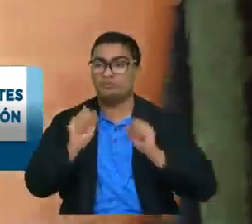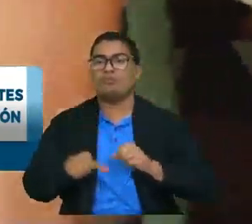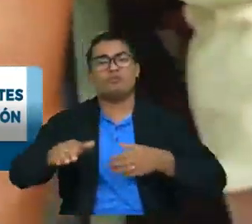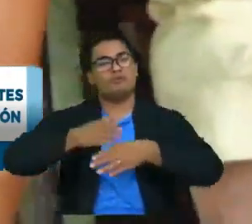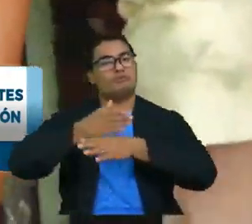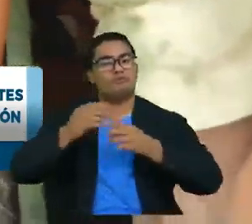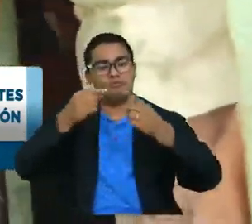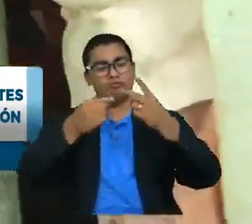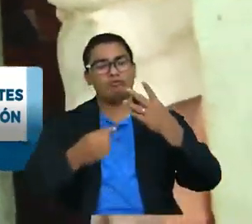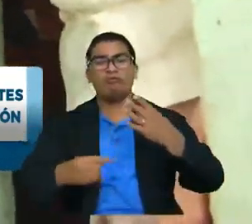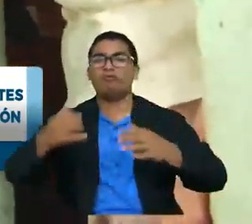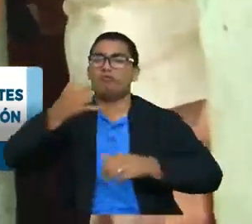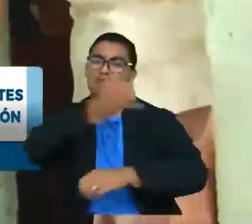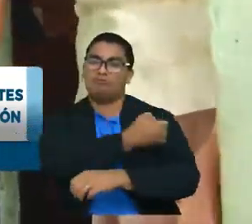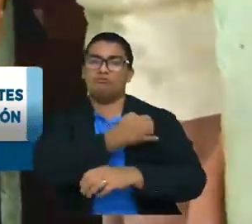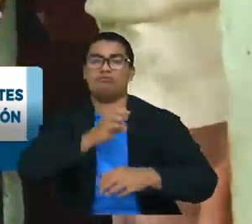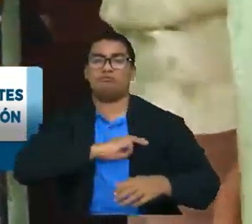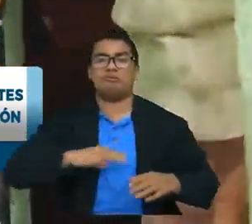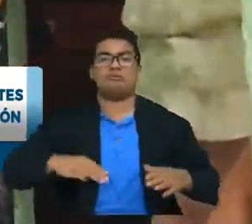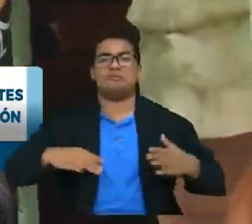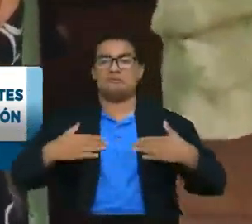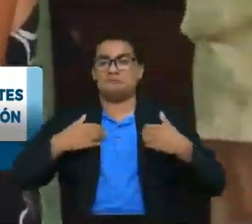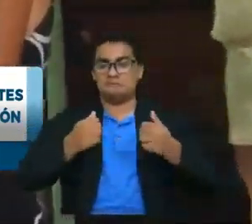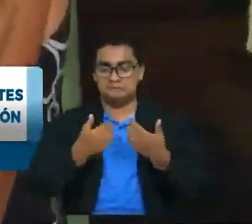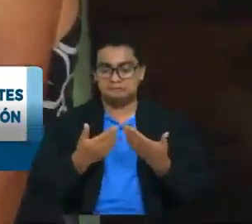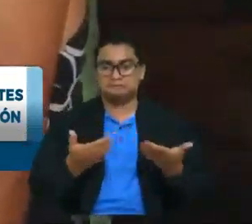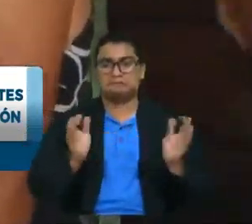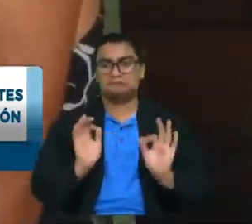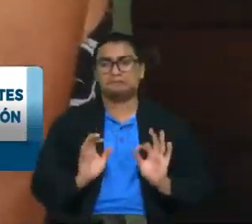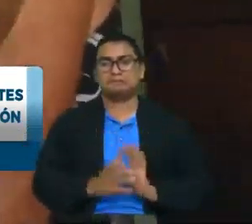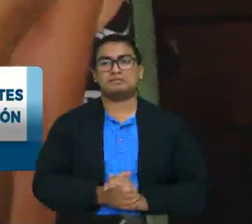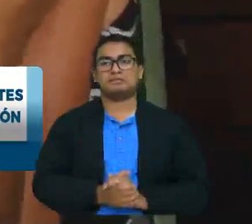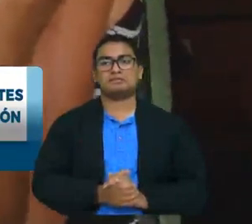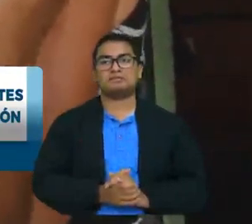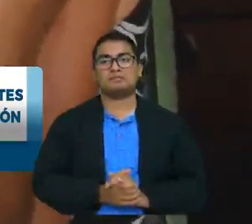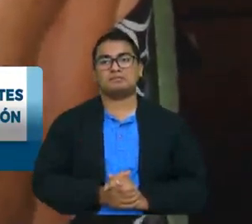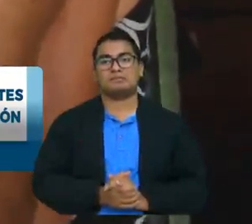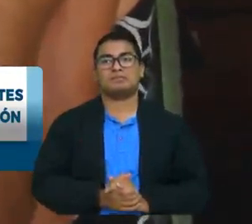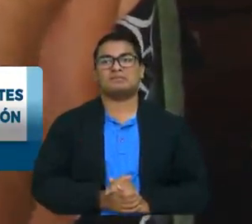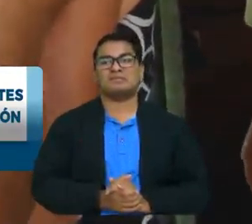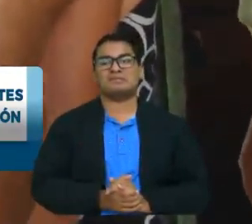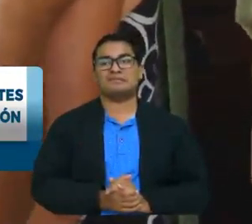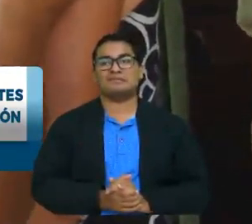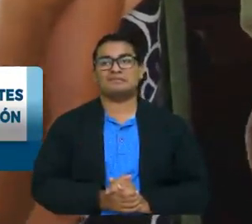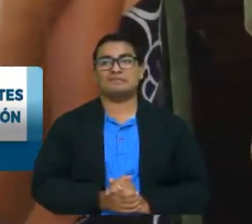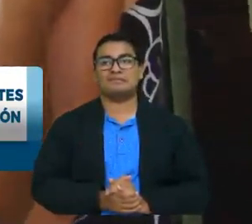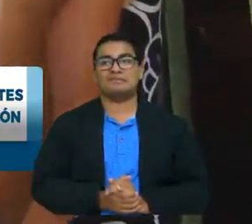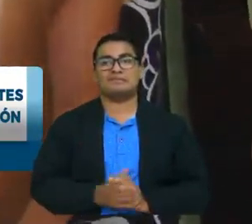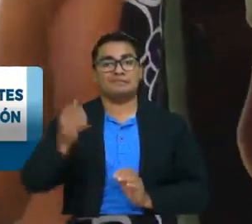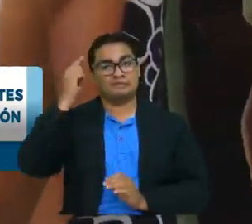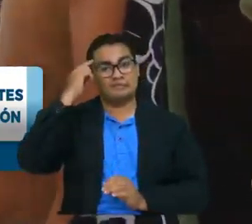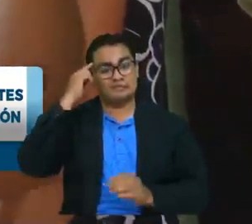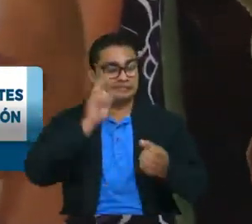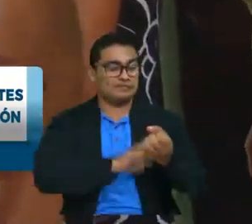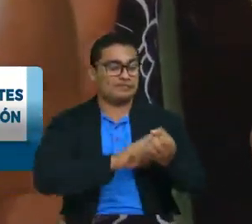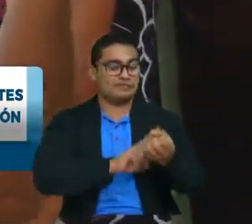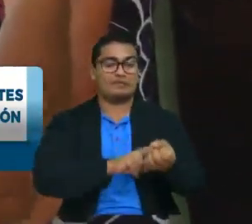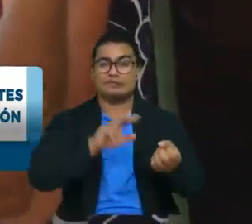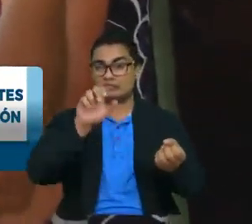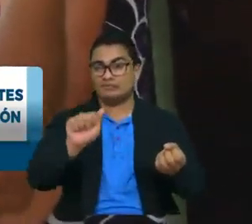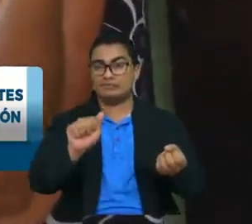diferentes vacunas que ofrece el Ministerio de Salud. Obviamente, si el padre ahorita está pensando en aplicar vitamina A a su hijo, a su